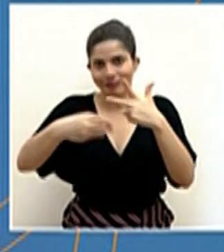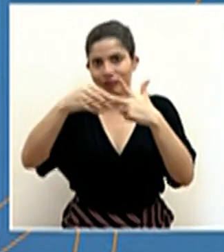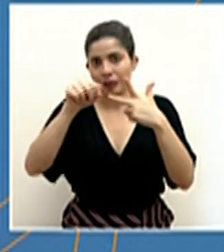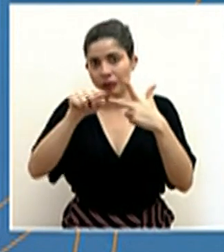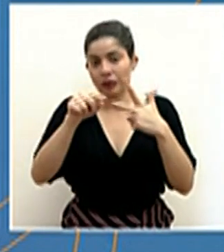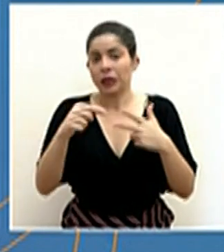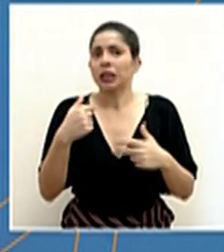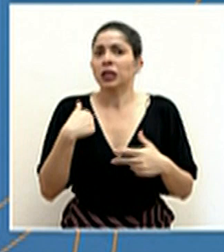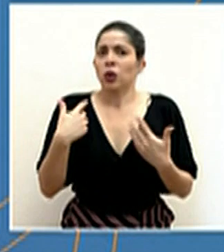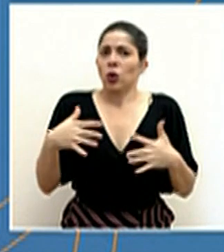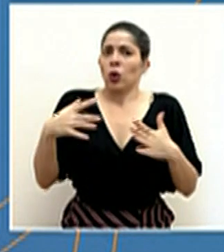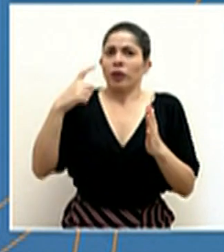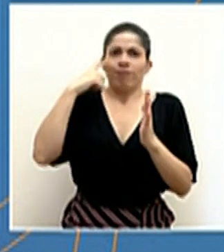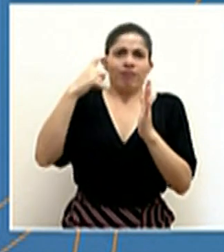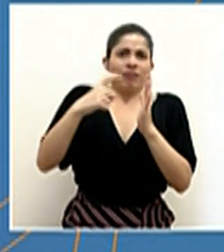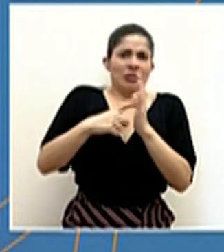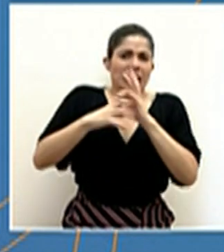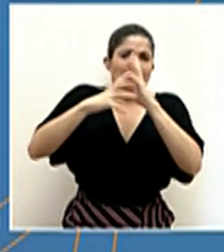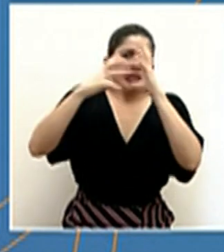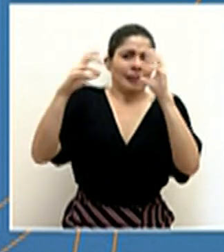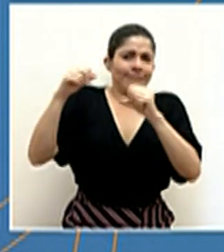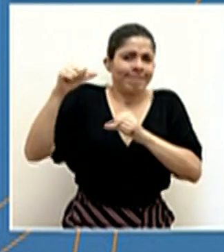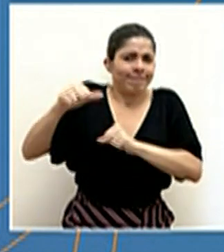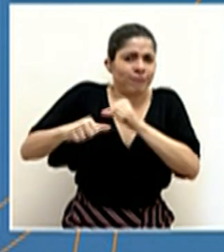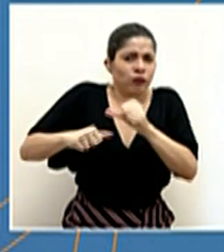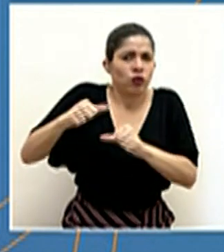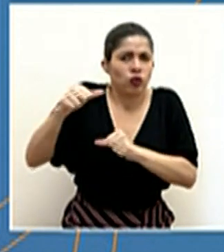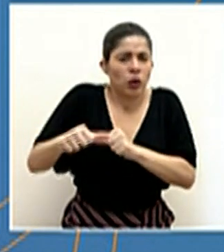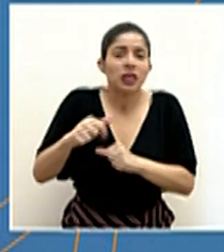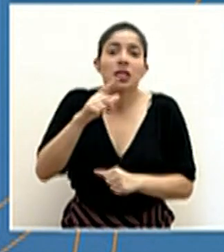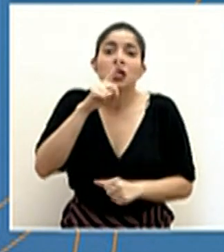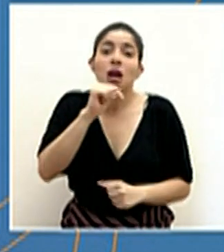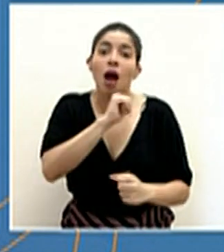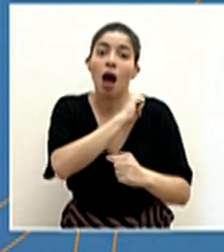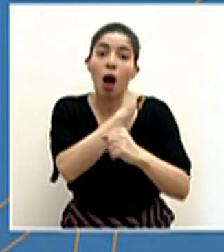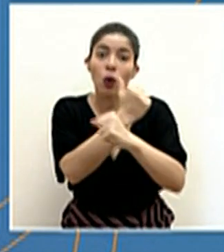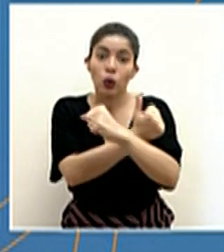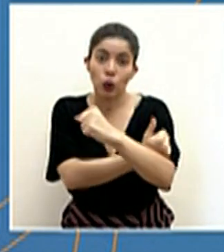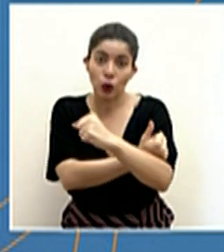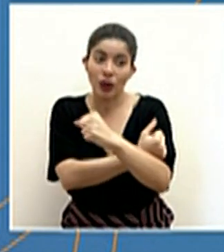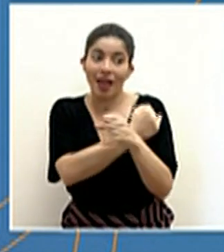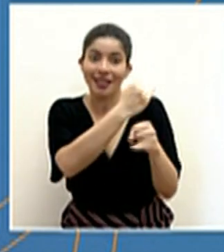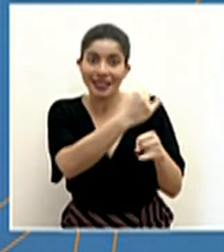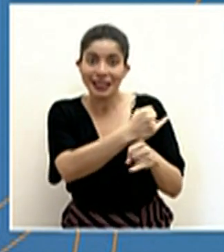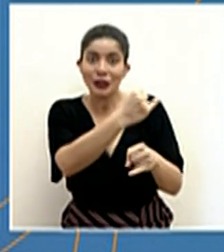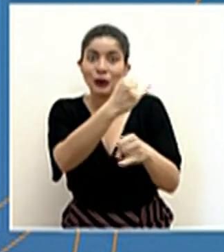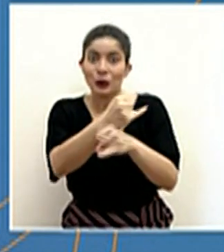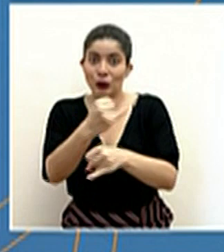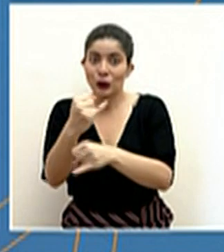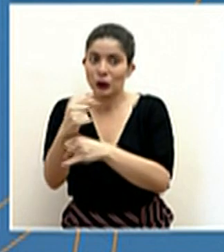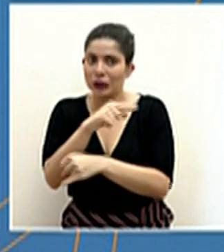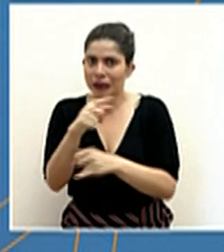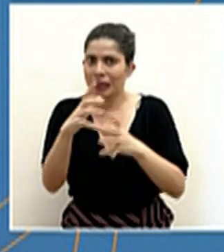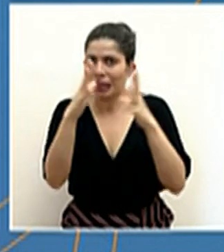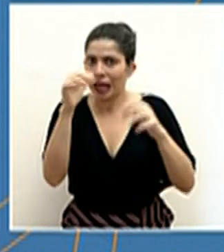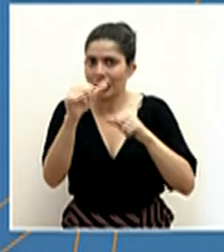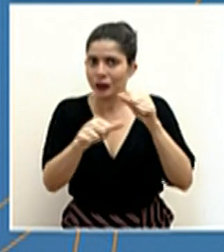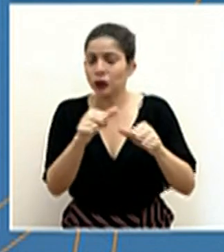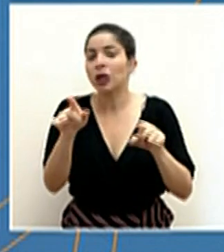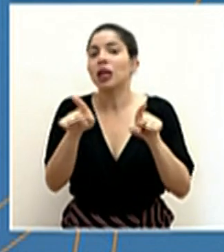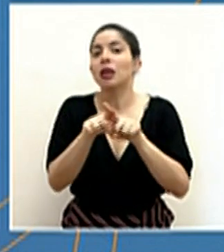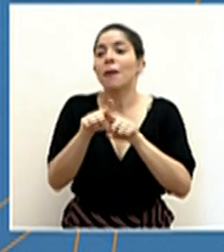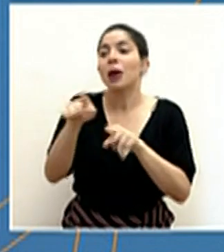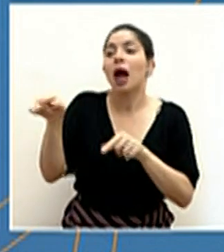el esfuerzo extraordinario que han hecho no solo las autoridades de las diferentes instituciones, sino representantes